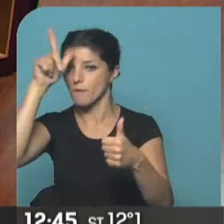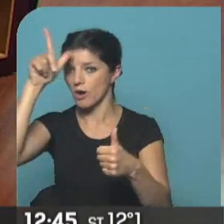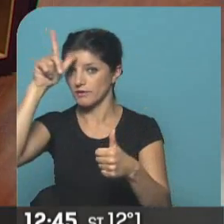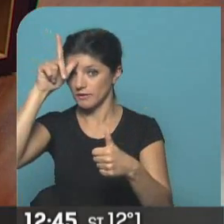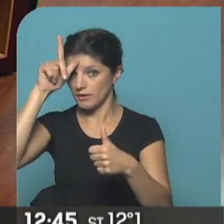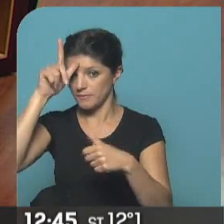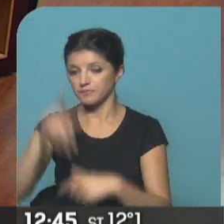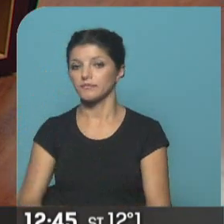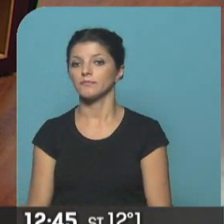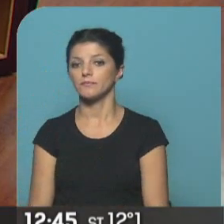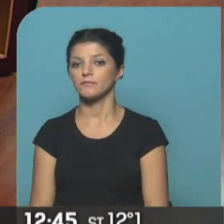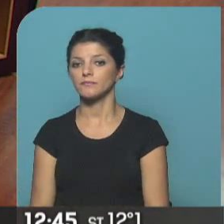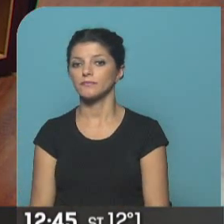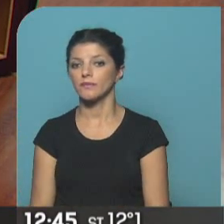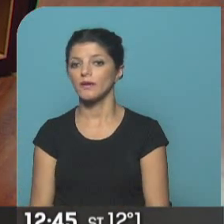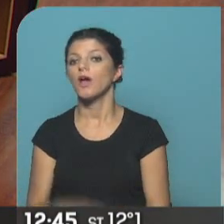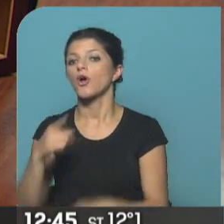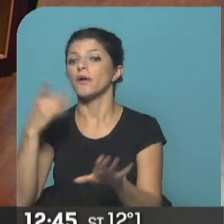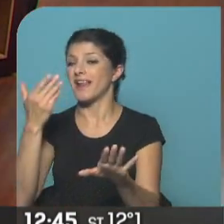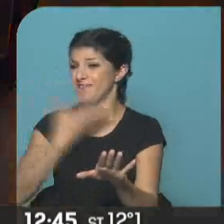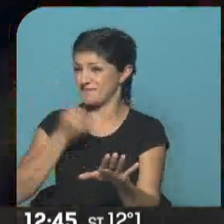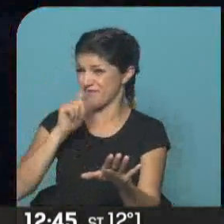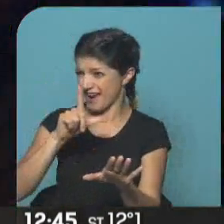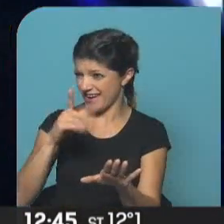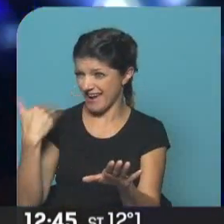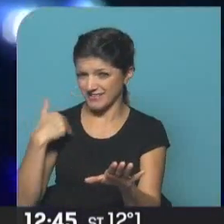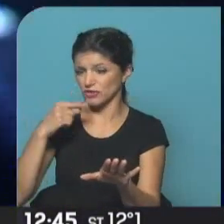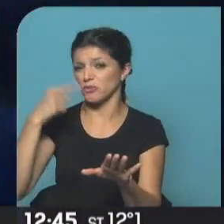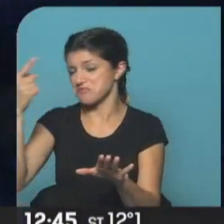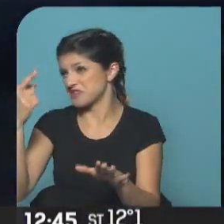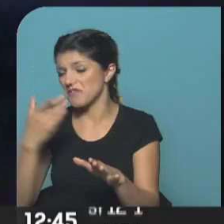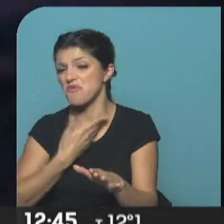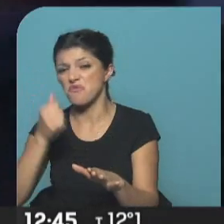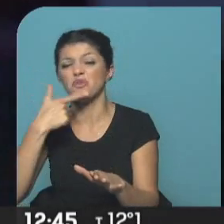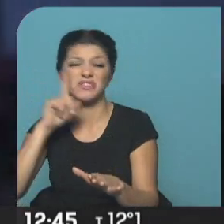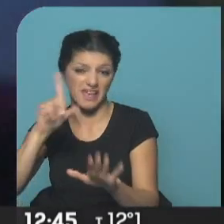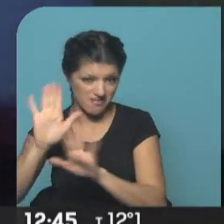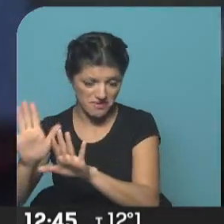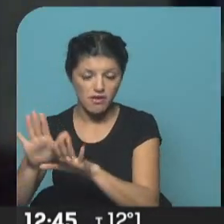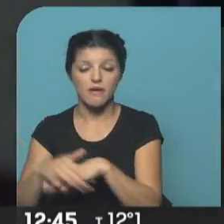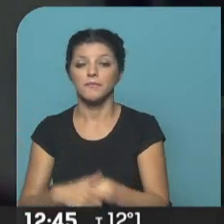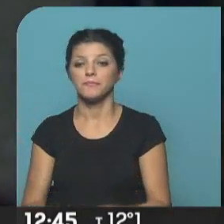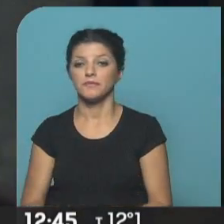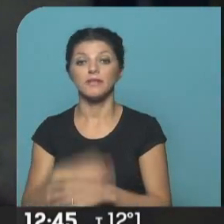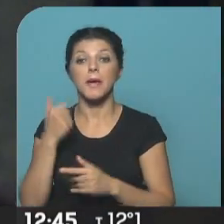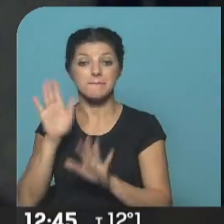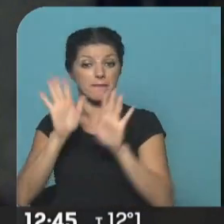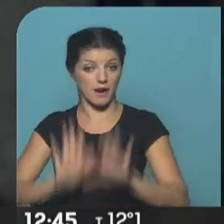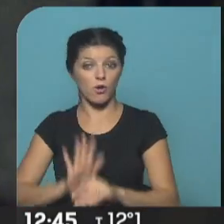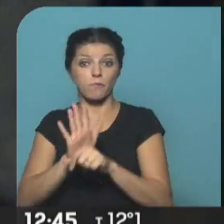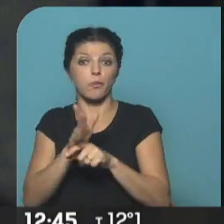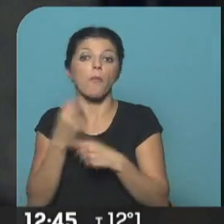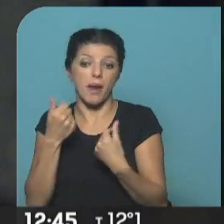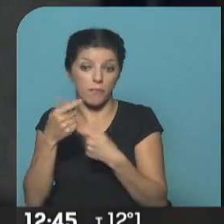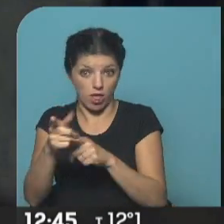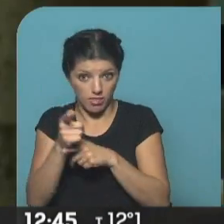los fusiles, que serían el equivalente al FAL argentino, no sé cómo llamará en Francia, fusil semiautomático, desenfundado. Eso era algo impensable en